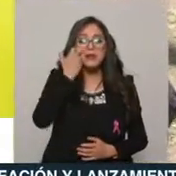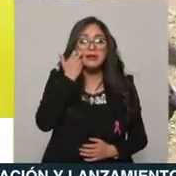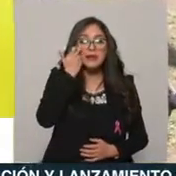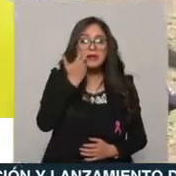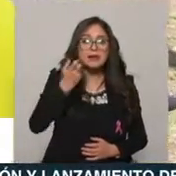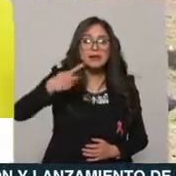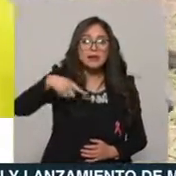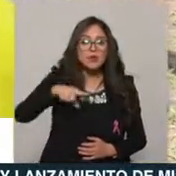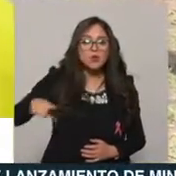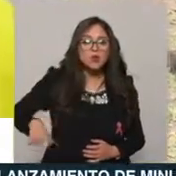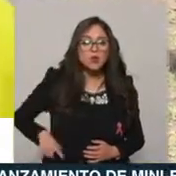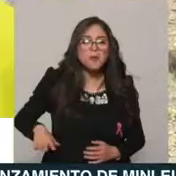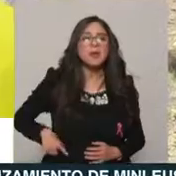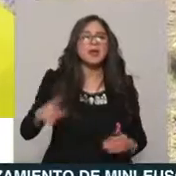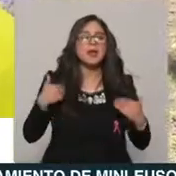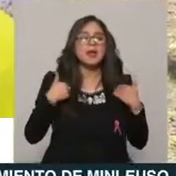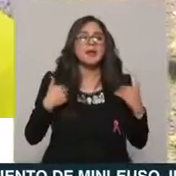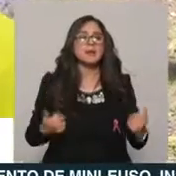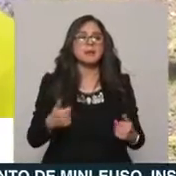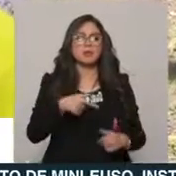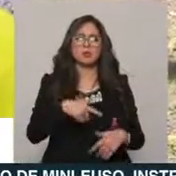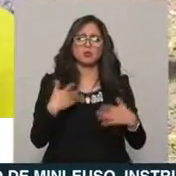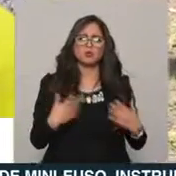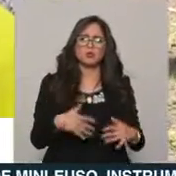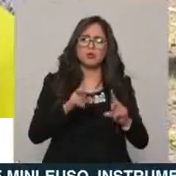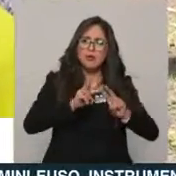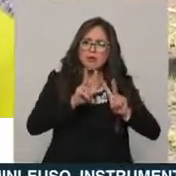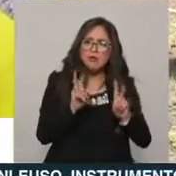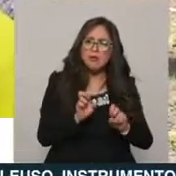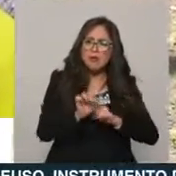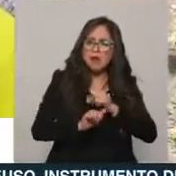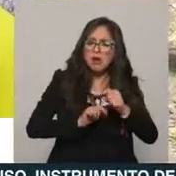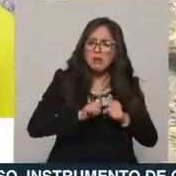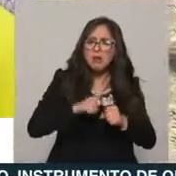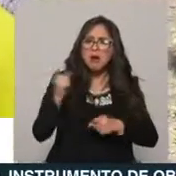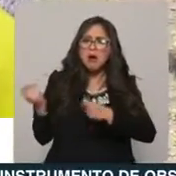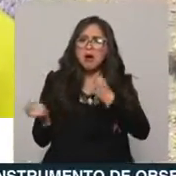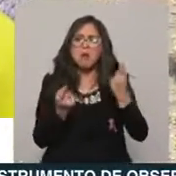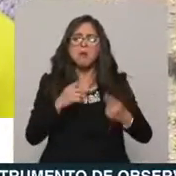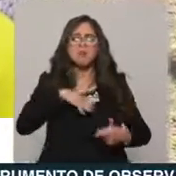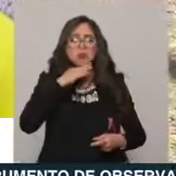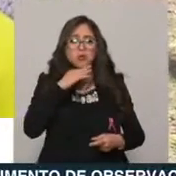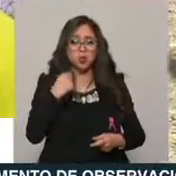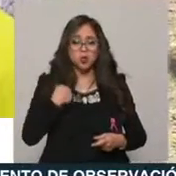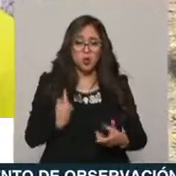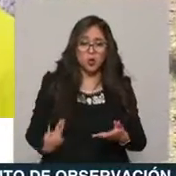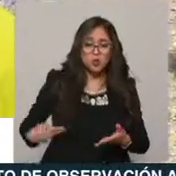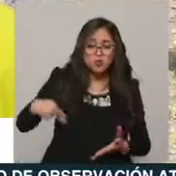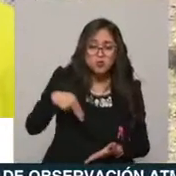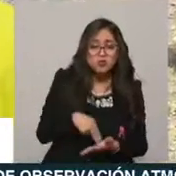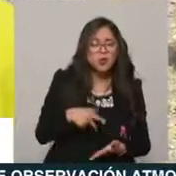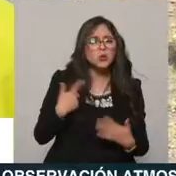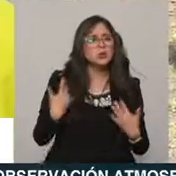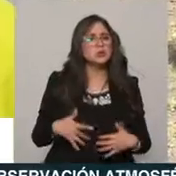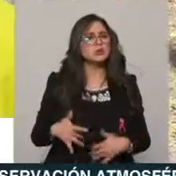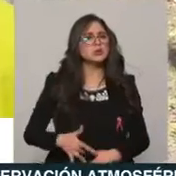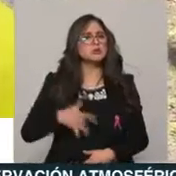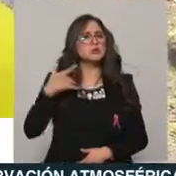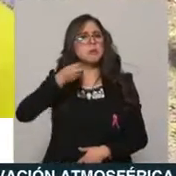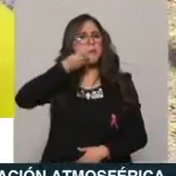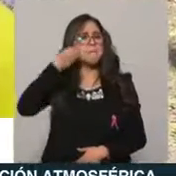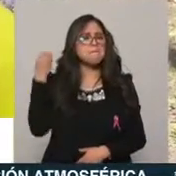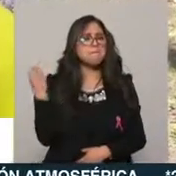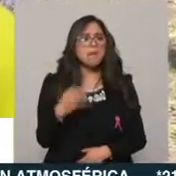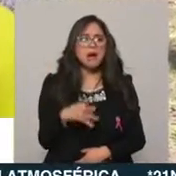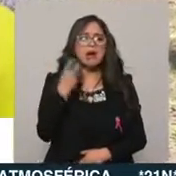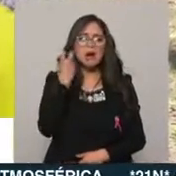se sensibilice en ese tema, que muy difícilmente lo hace. Entonces, para mí estar aquí en este evento pues está padrísimo, porque esa ha